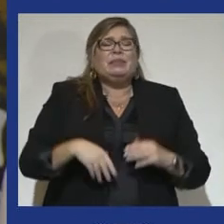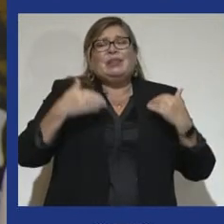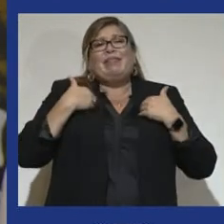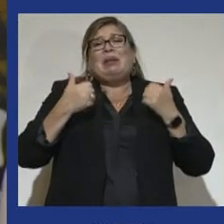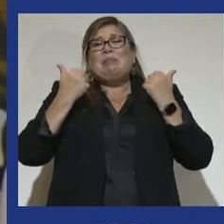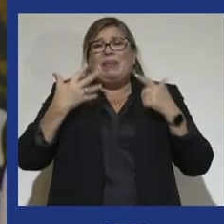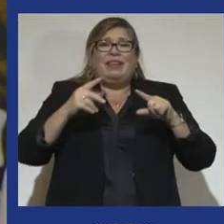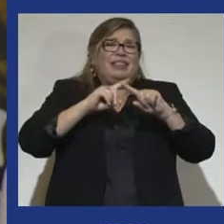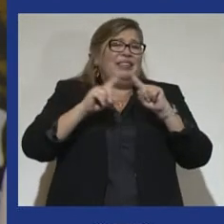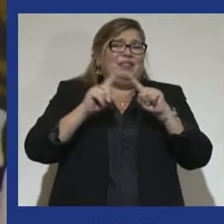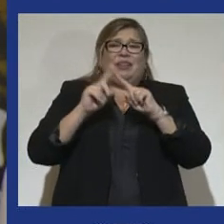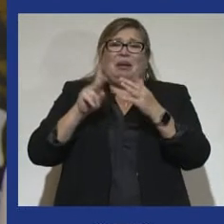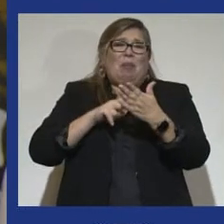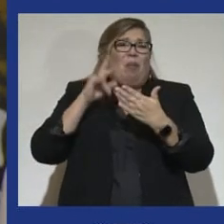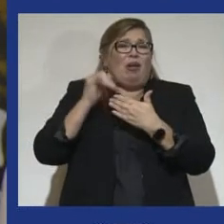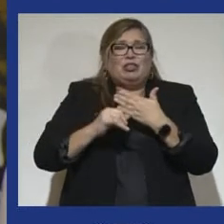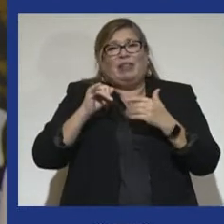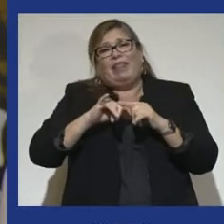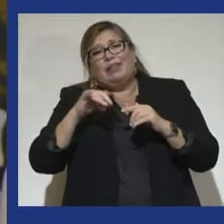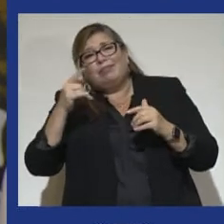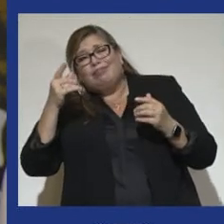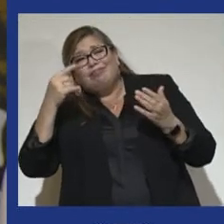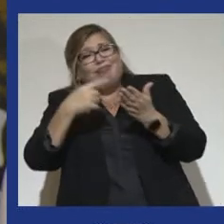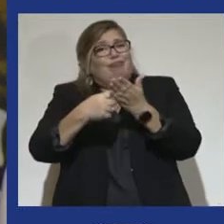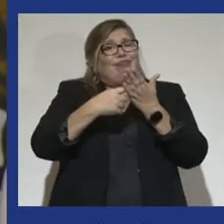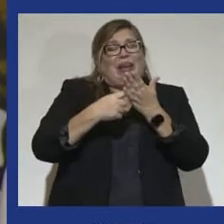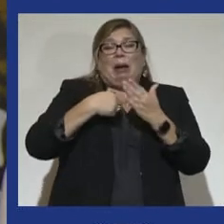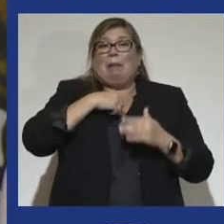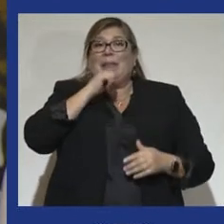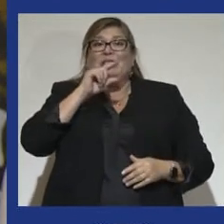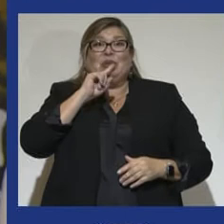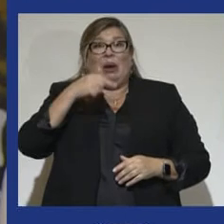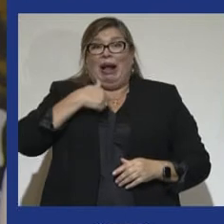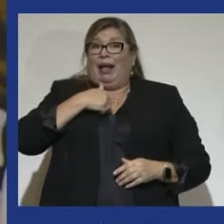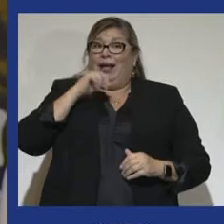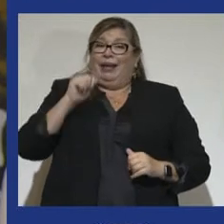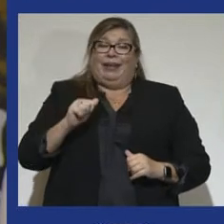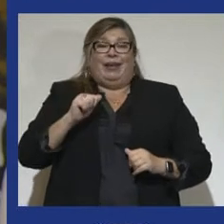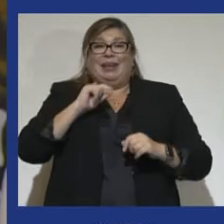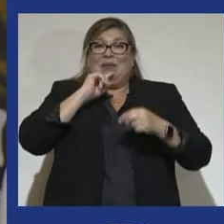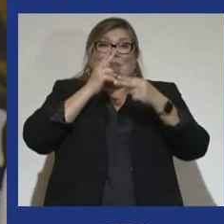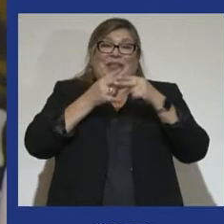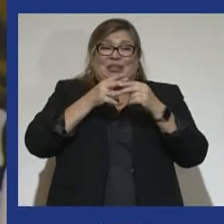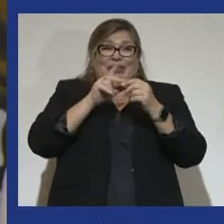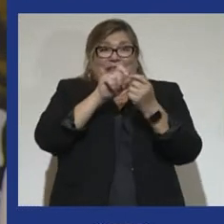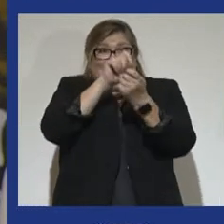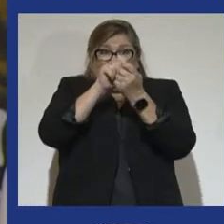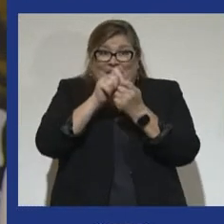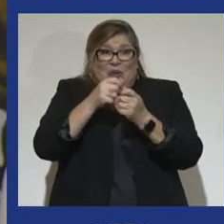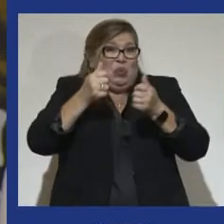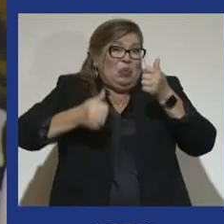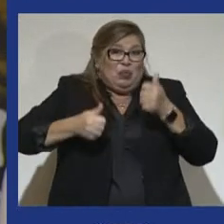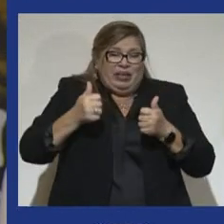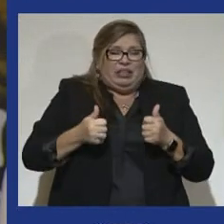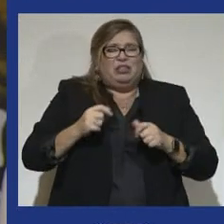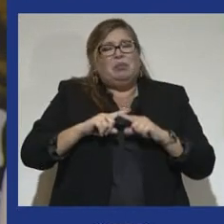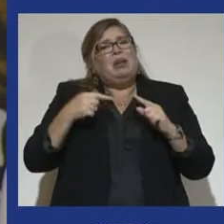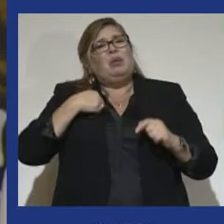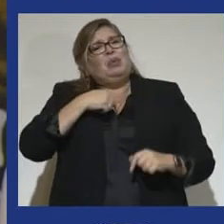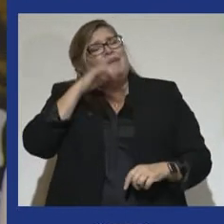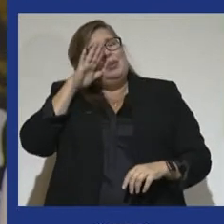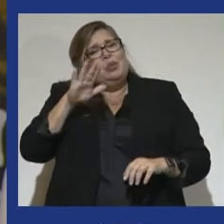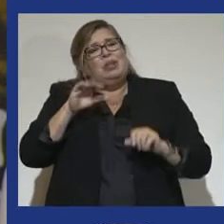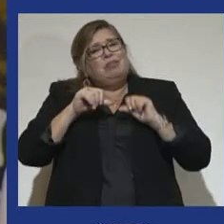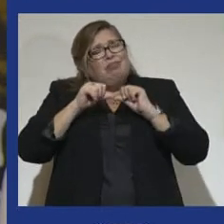participar hay muchos proyectos que estamos considerando sé que podré hablar específicamente